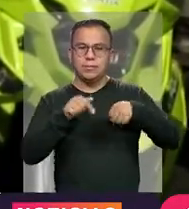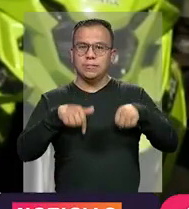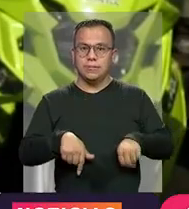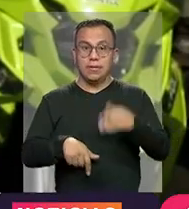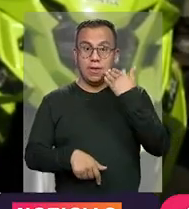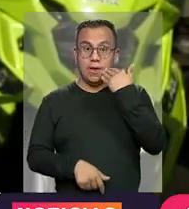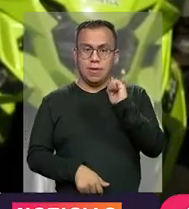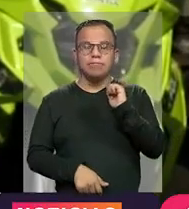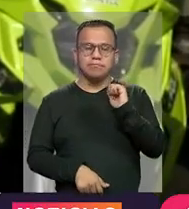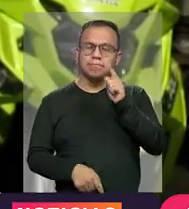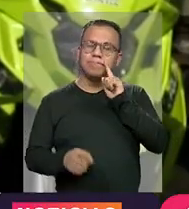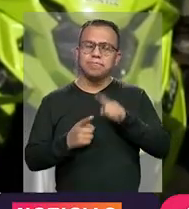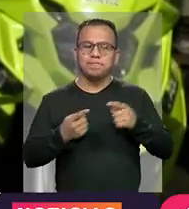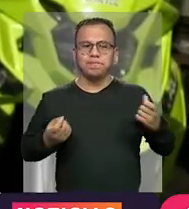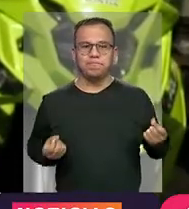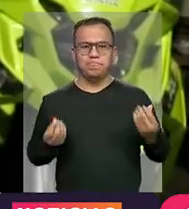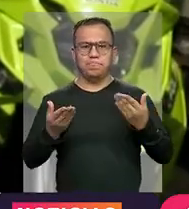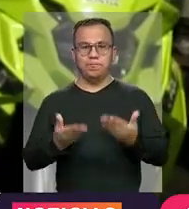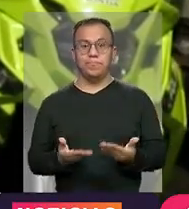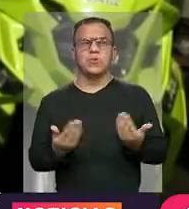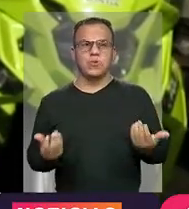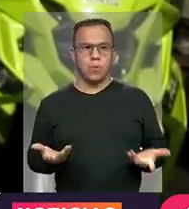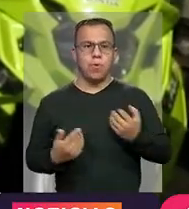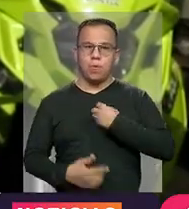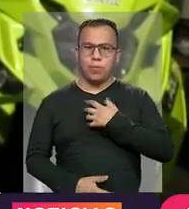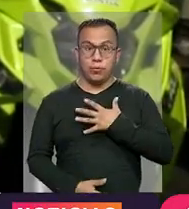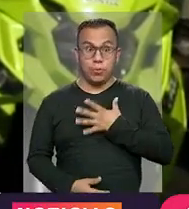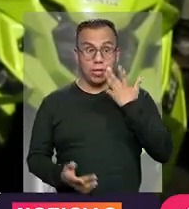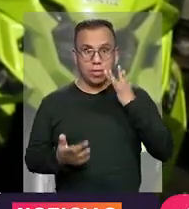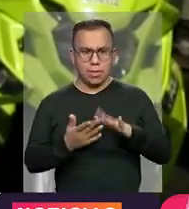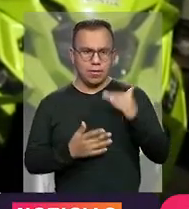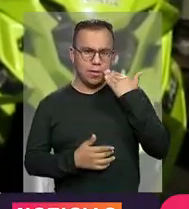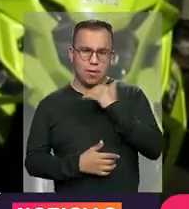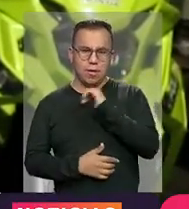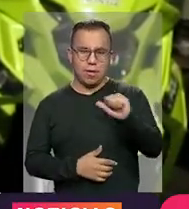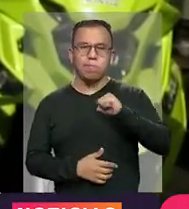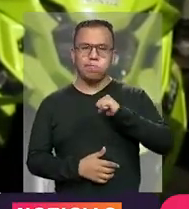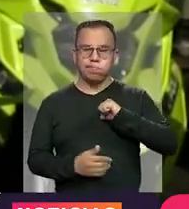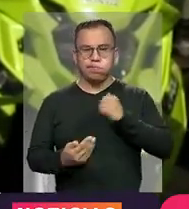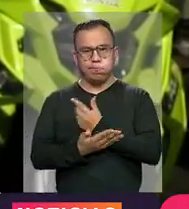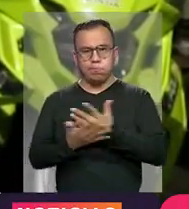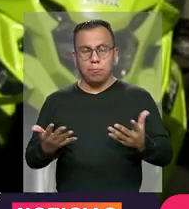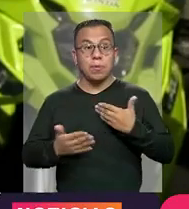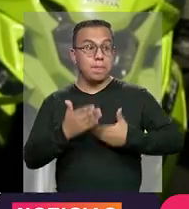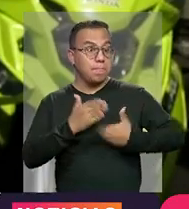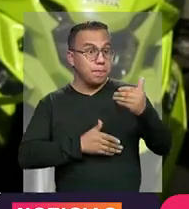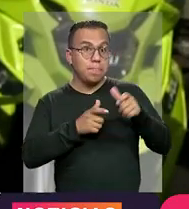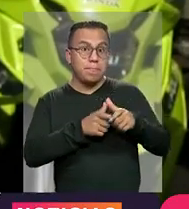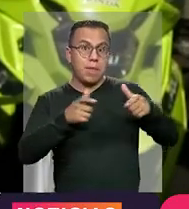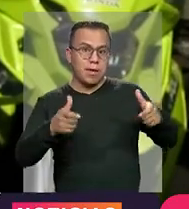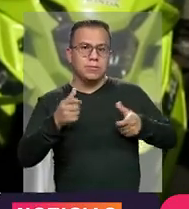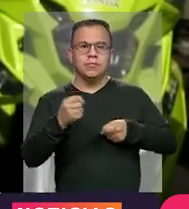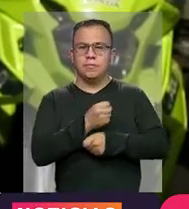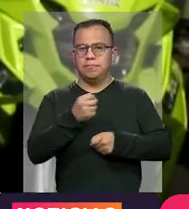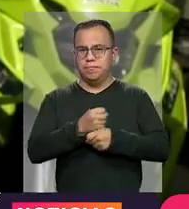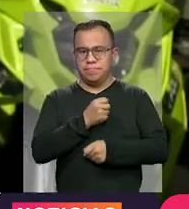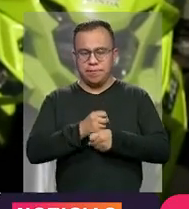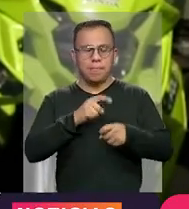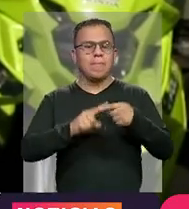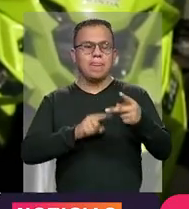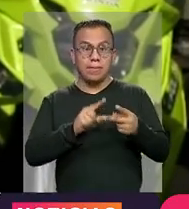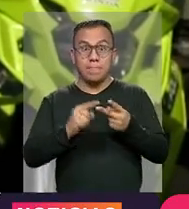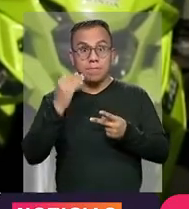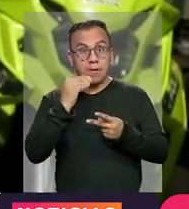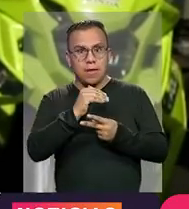la mujer, estamos contando además en particular las oportunidades para mujeres que tenemos. Generar más empleo